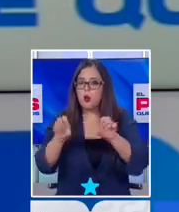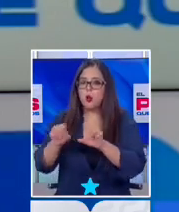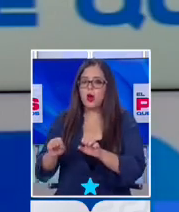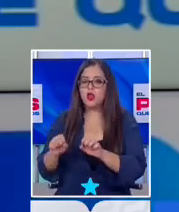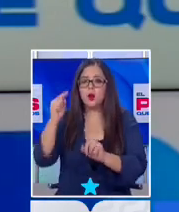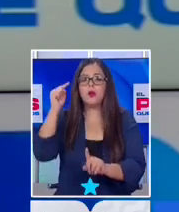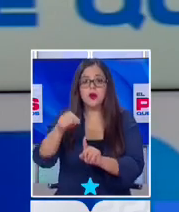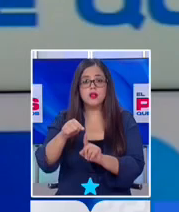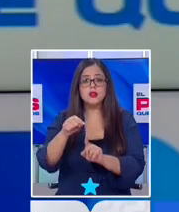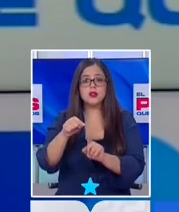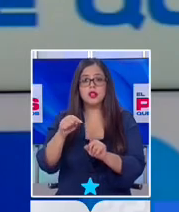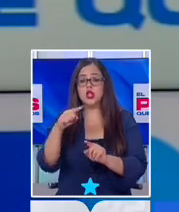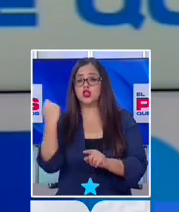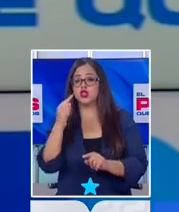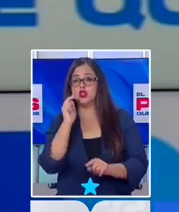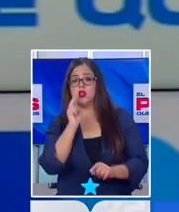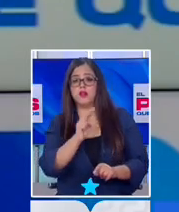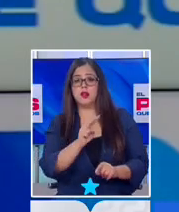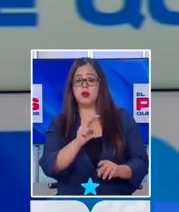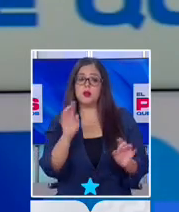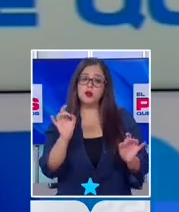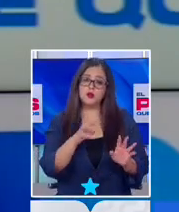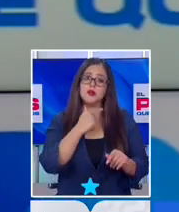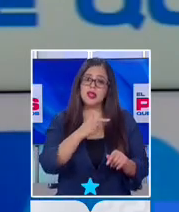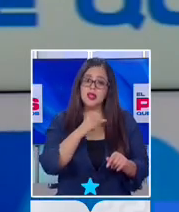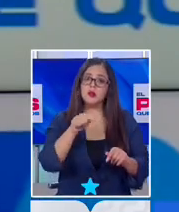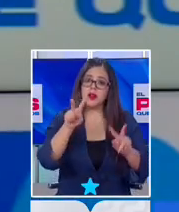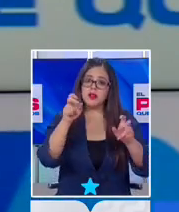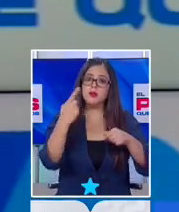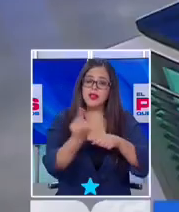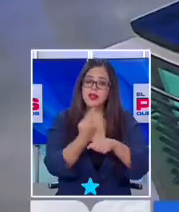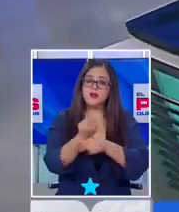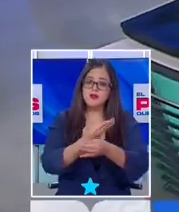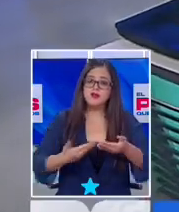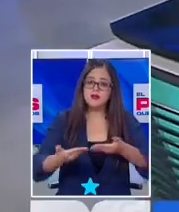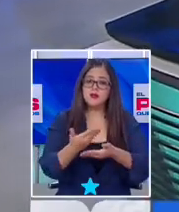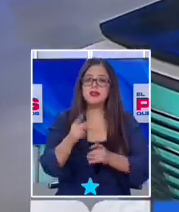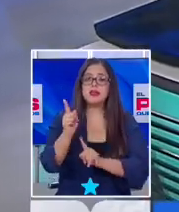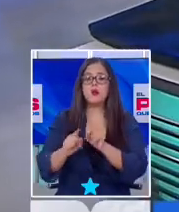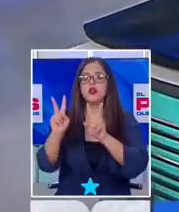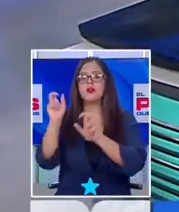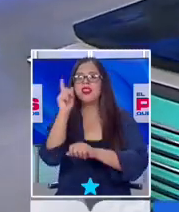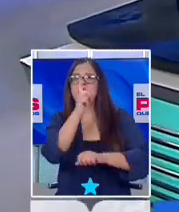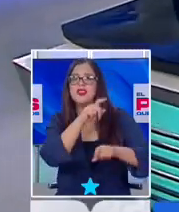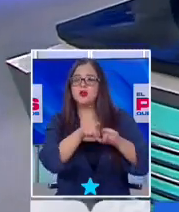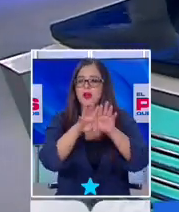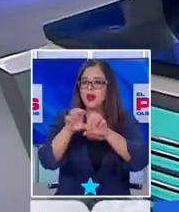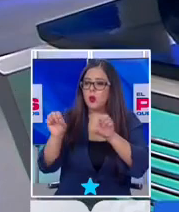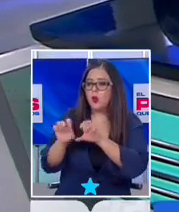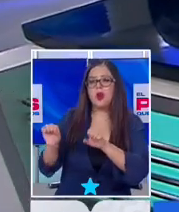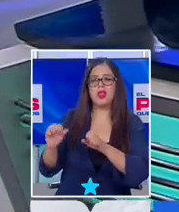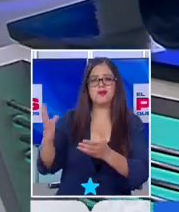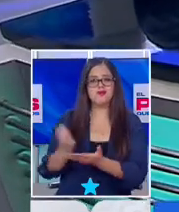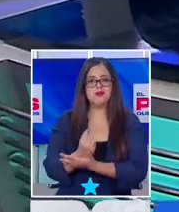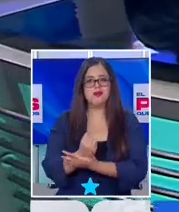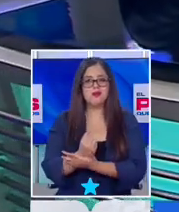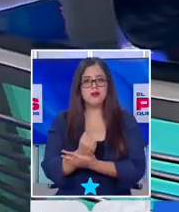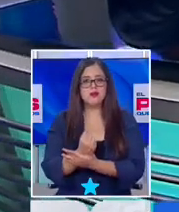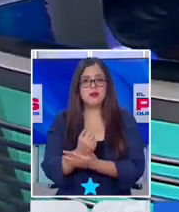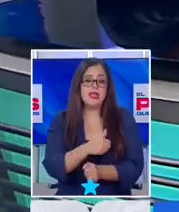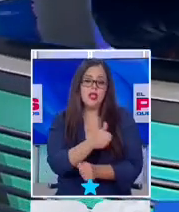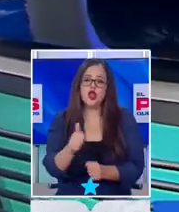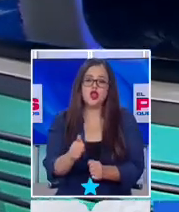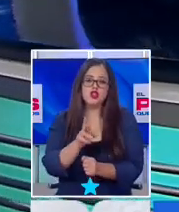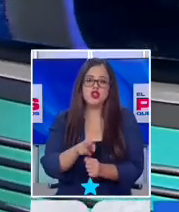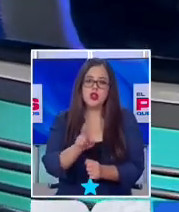poco el objetivo que uno desde afuera digamos buscaría de esa discusión hay cosas que son muy difíciles de congeniar y a todos nos pasa digamos pero